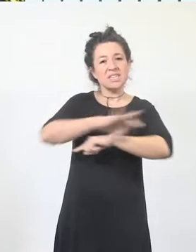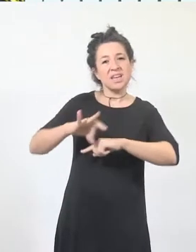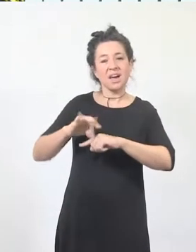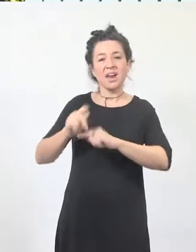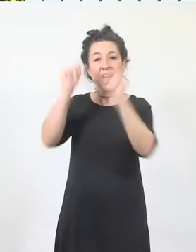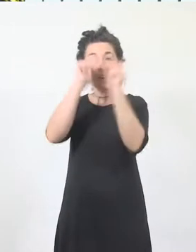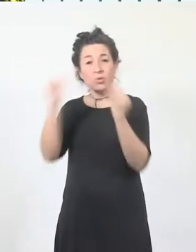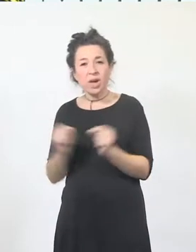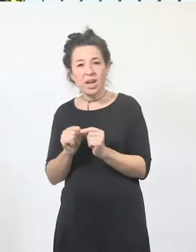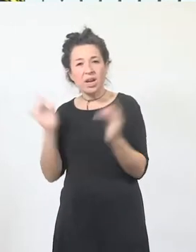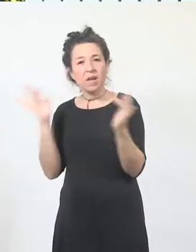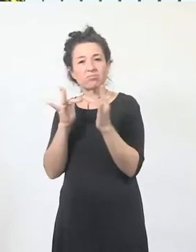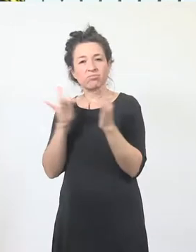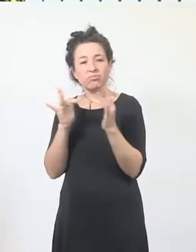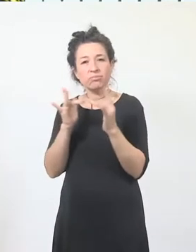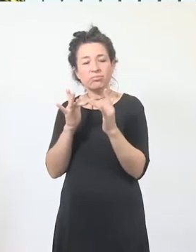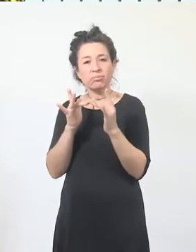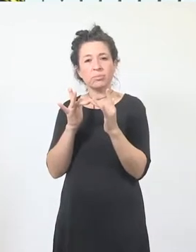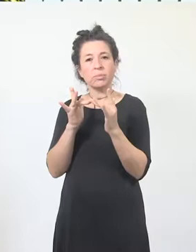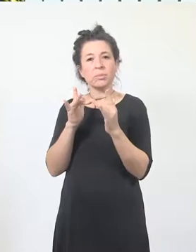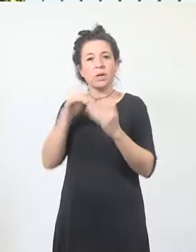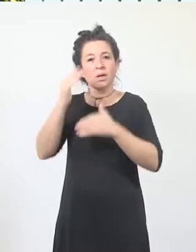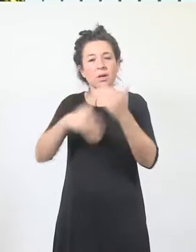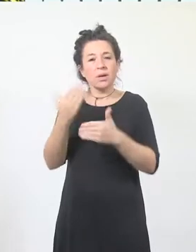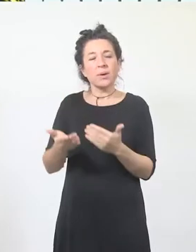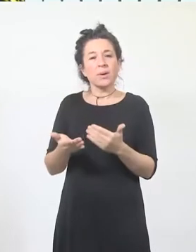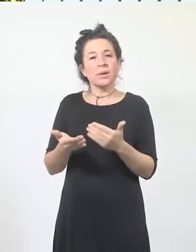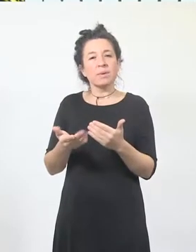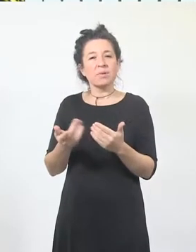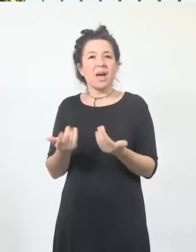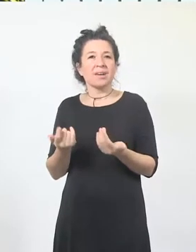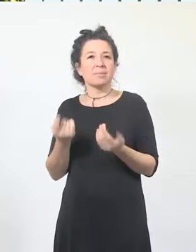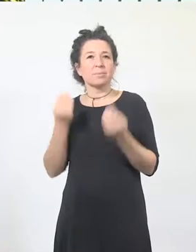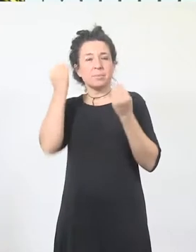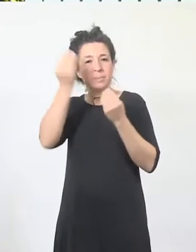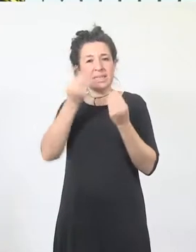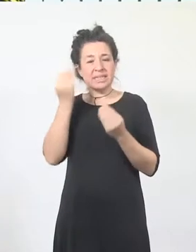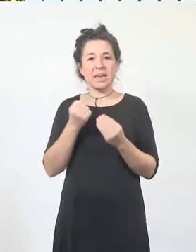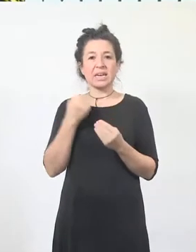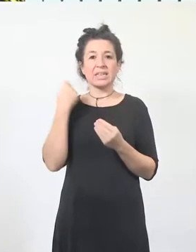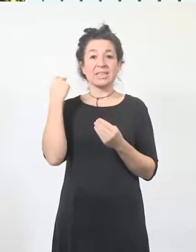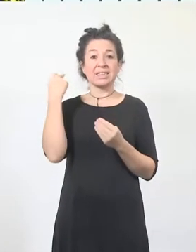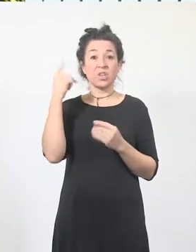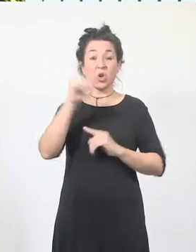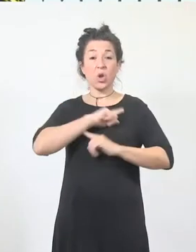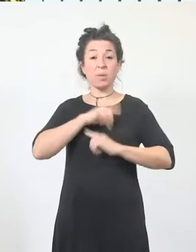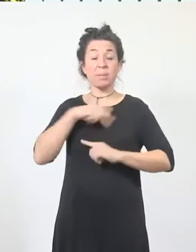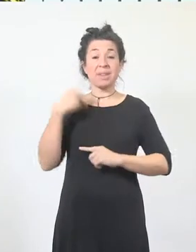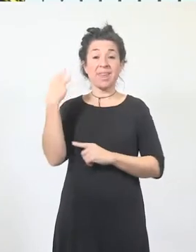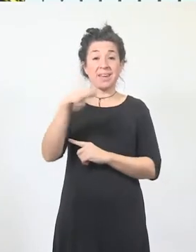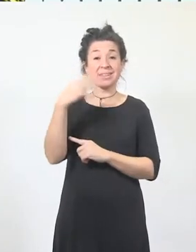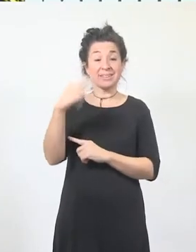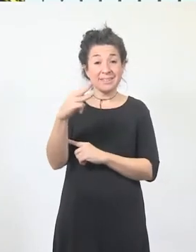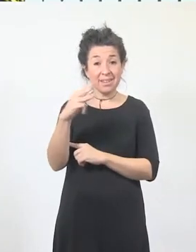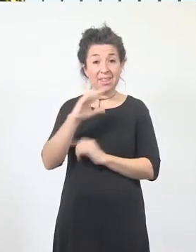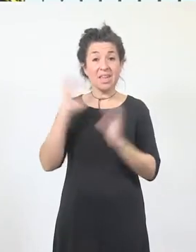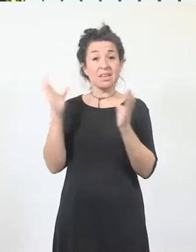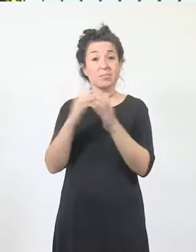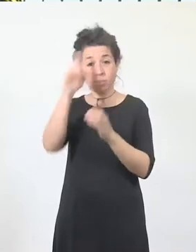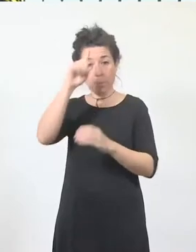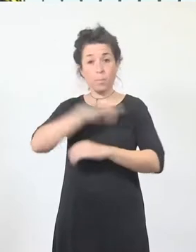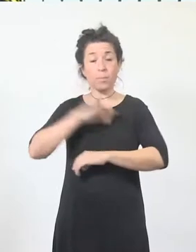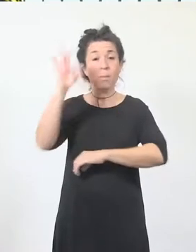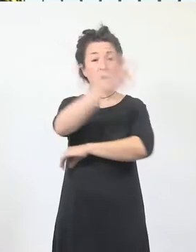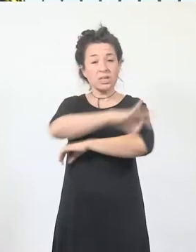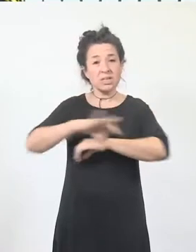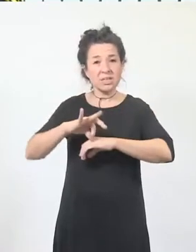a situarnos, antes de comenzar con la actualidad. Fatma, el 13 de noviembre del 2020, el Frente Polisario Saharaui dio por roto